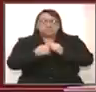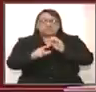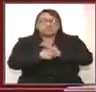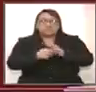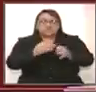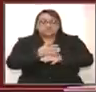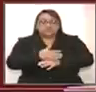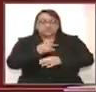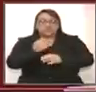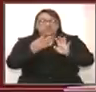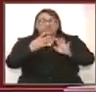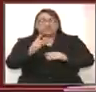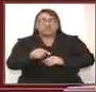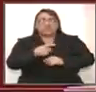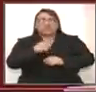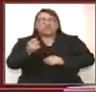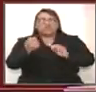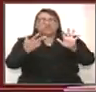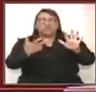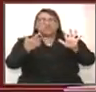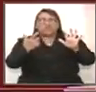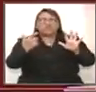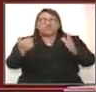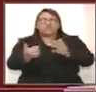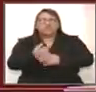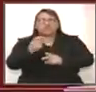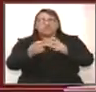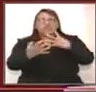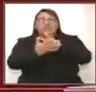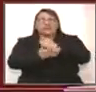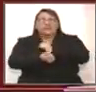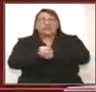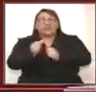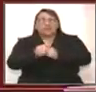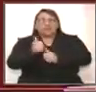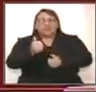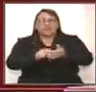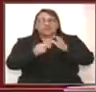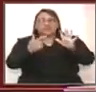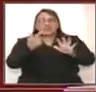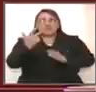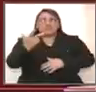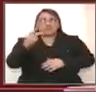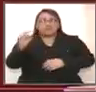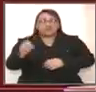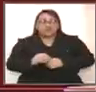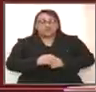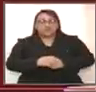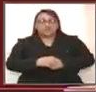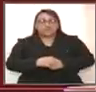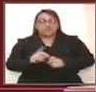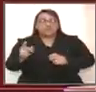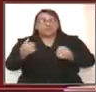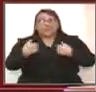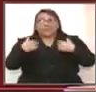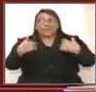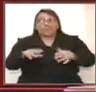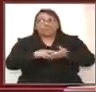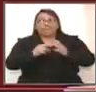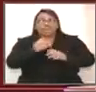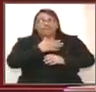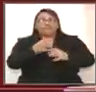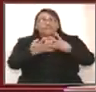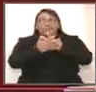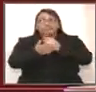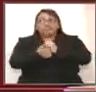han ingresado 9.187 nuevos internos, de los cuales el 73% no tendría ya